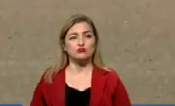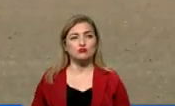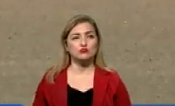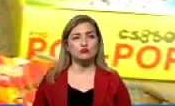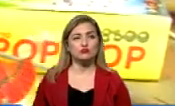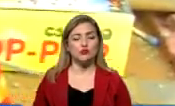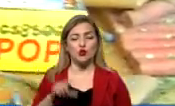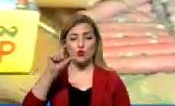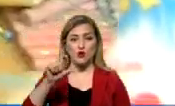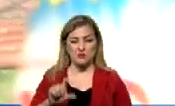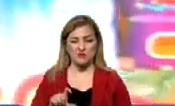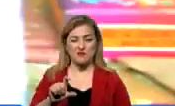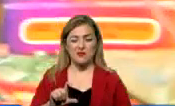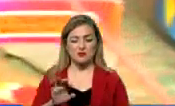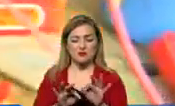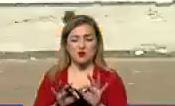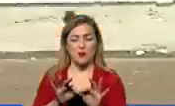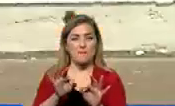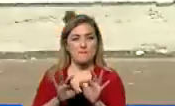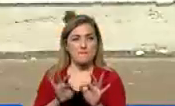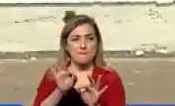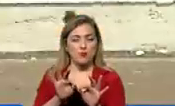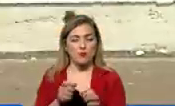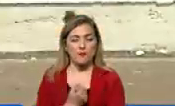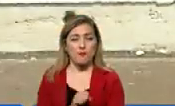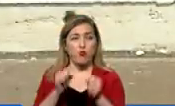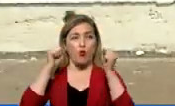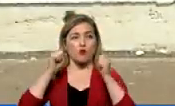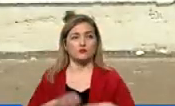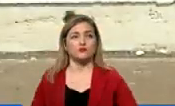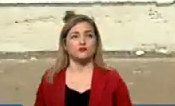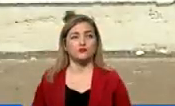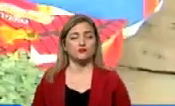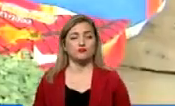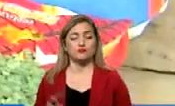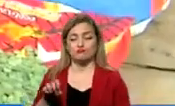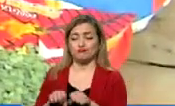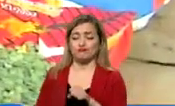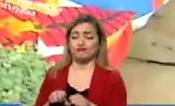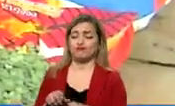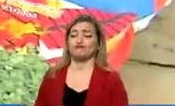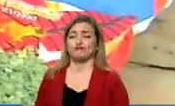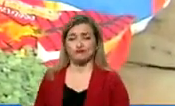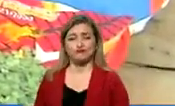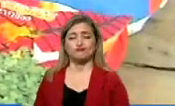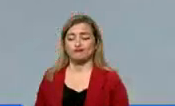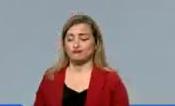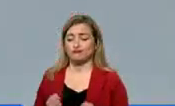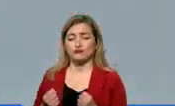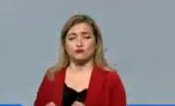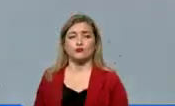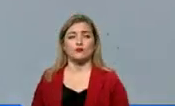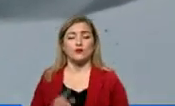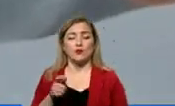una sola camareta puede provocar una gran explosión y dejar daños irreparables si no se sabe manejar